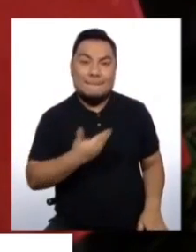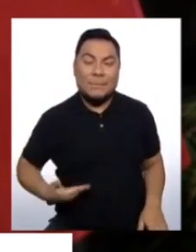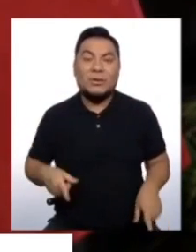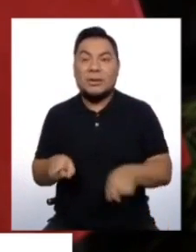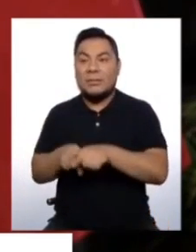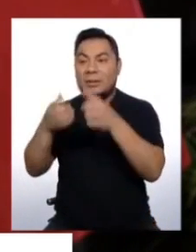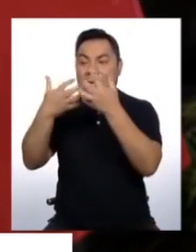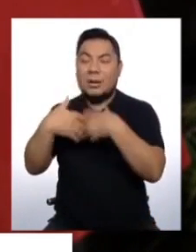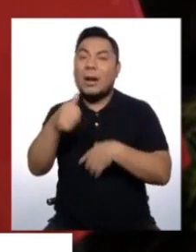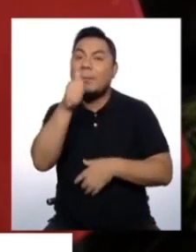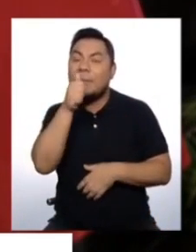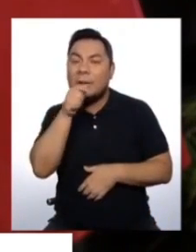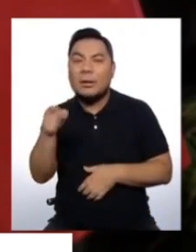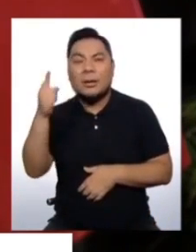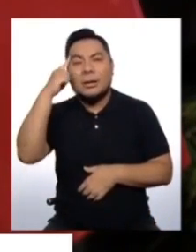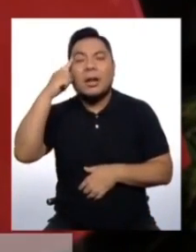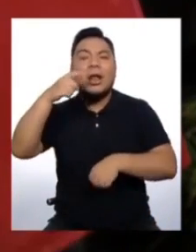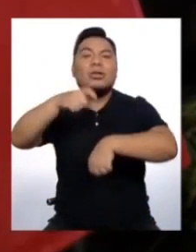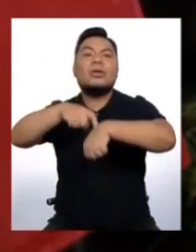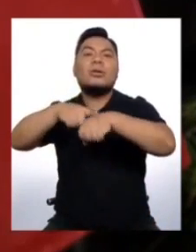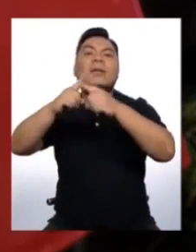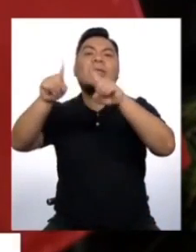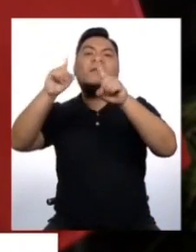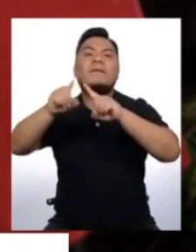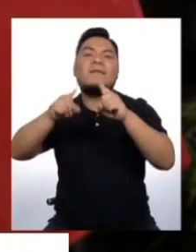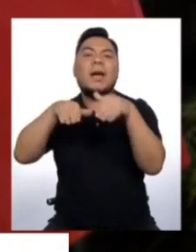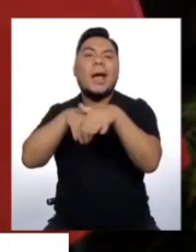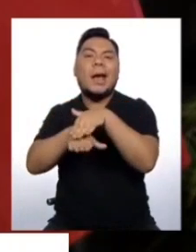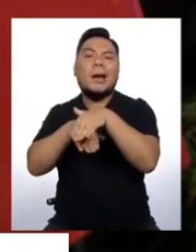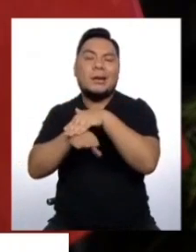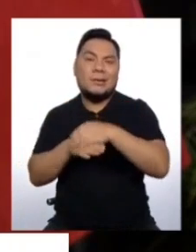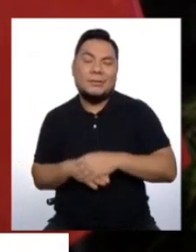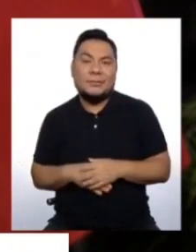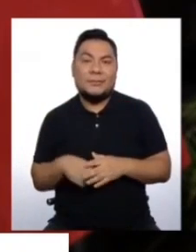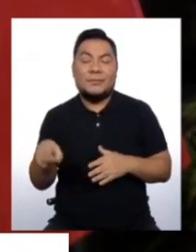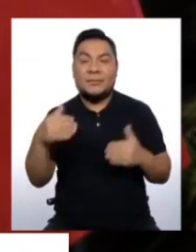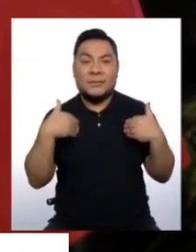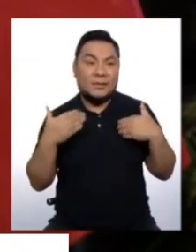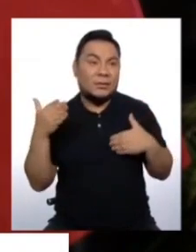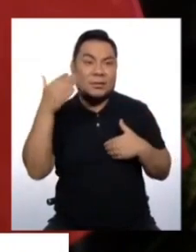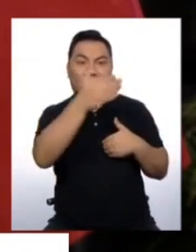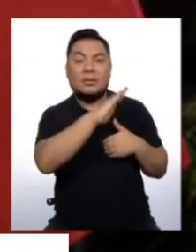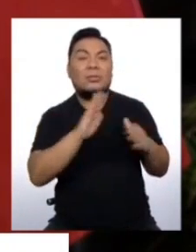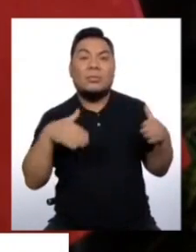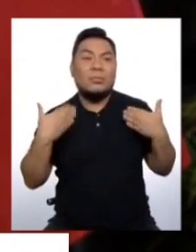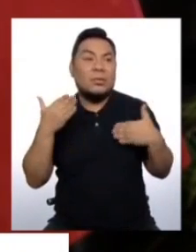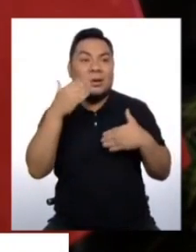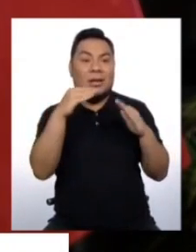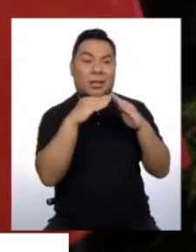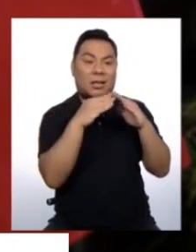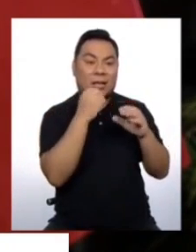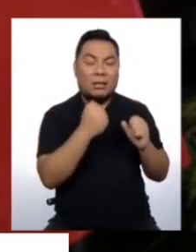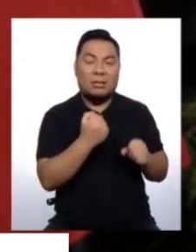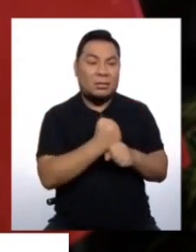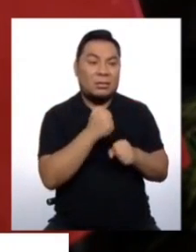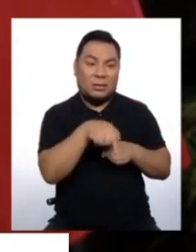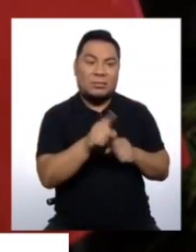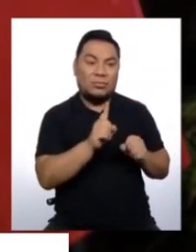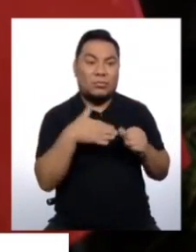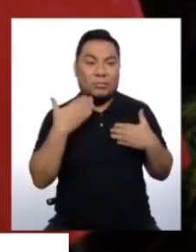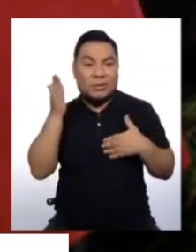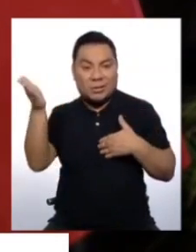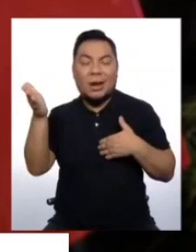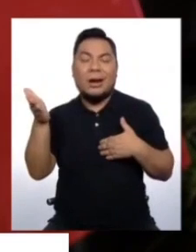privado, hacer horarios diferenciados de ingreso, los que tengan que ir, los que no puedan hacer trabajo remoto. Entonces,